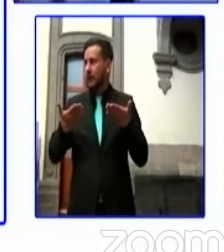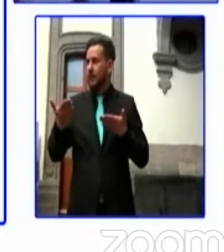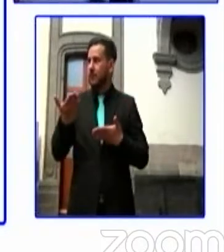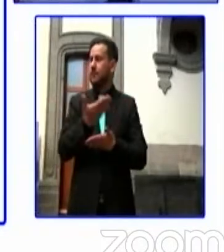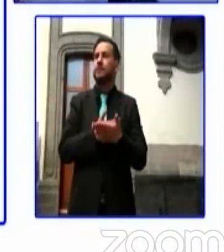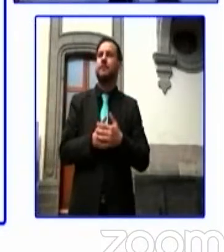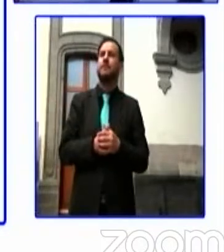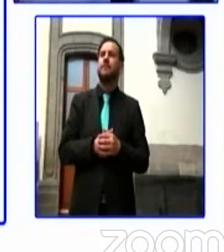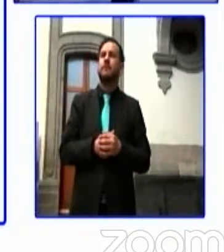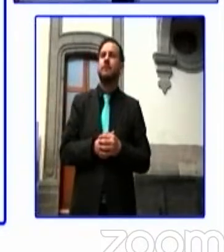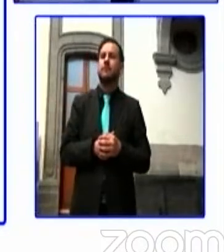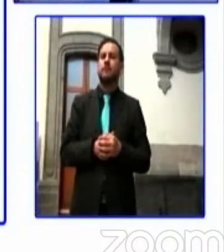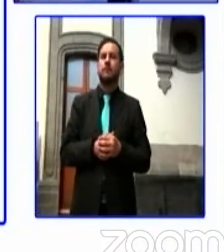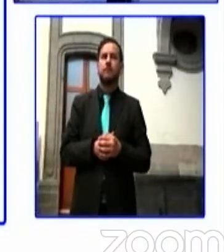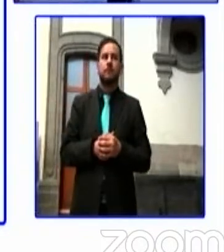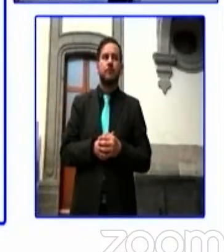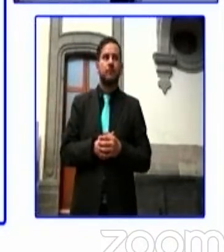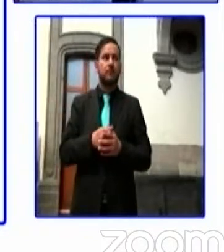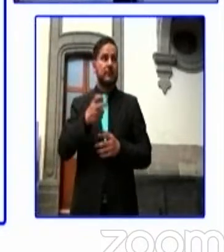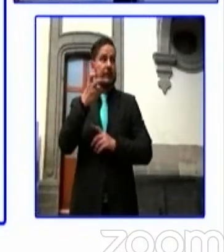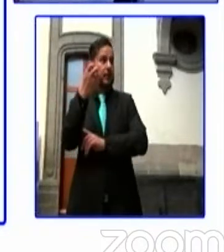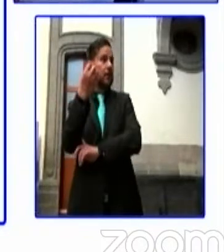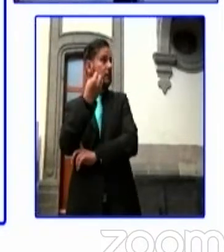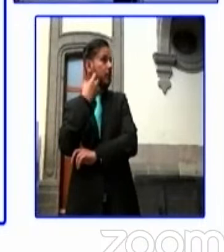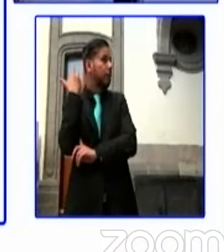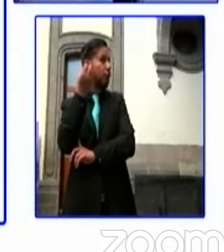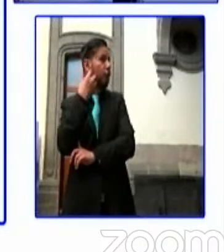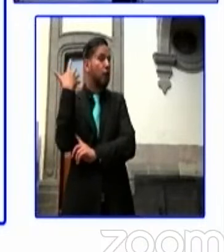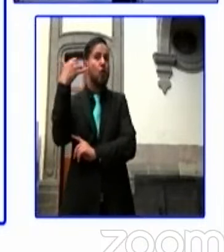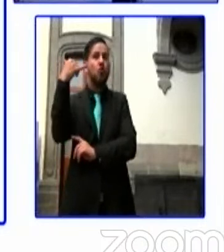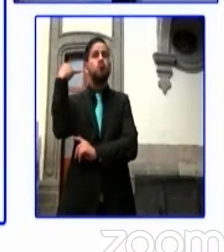de este foro en Yucatán,